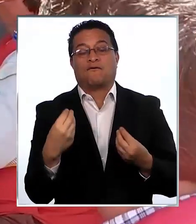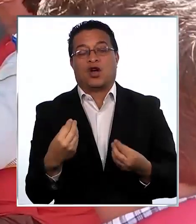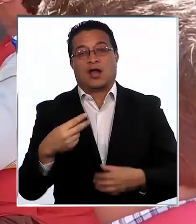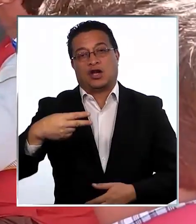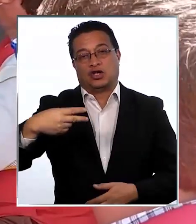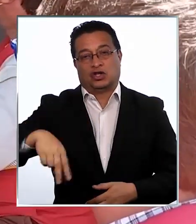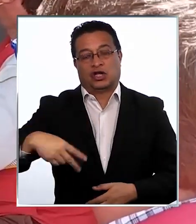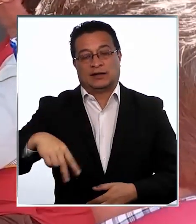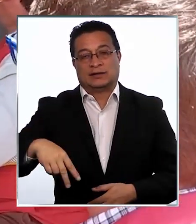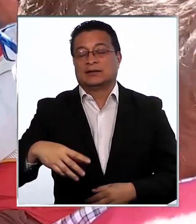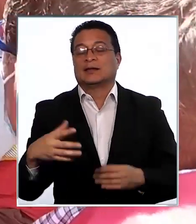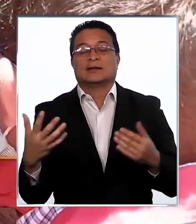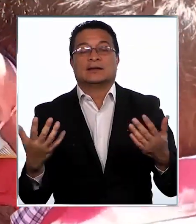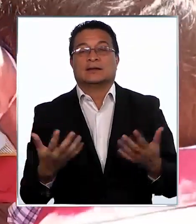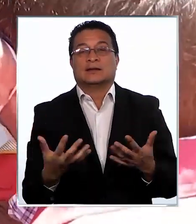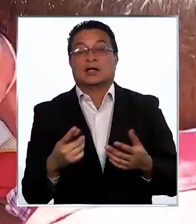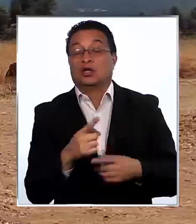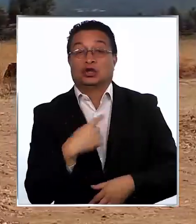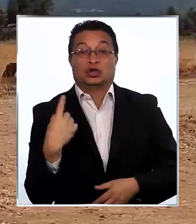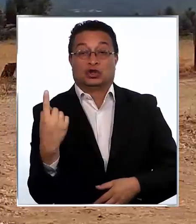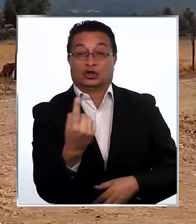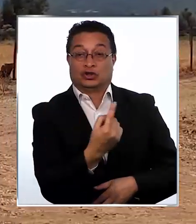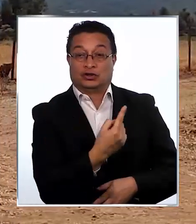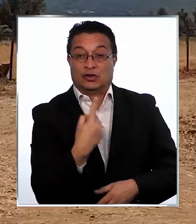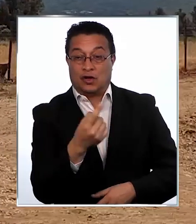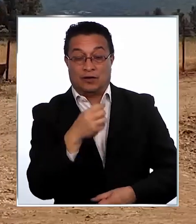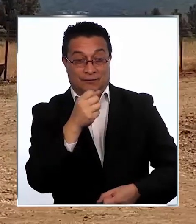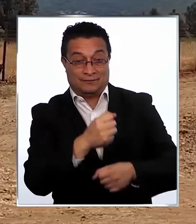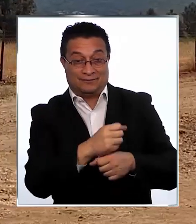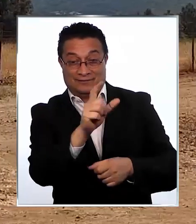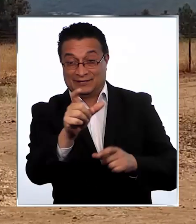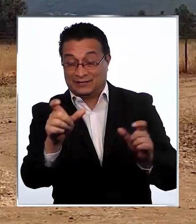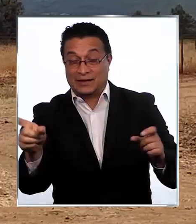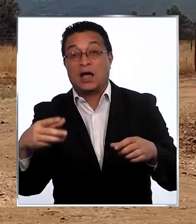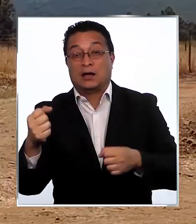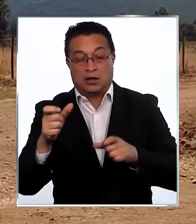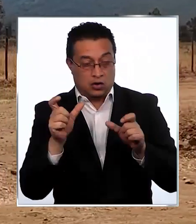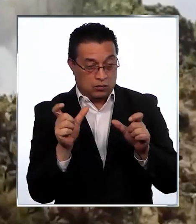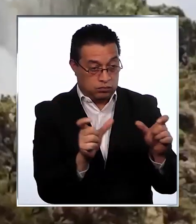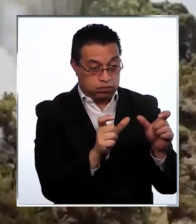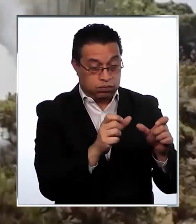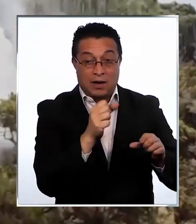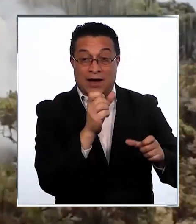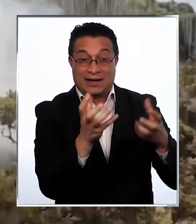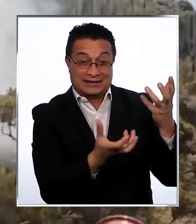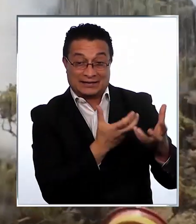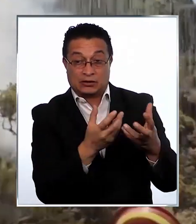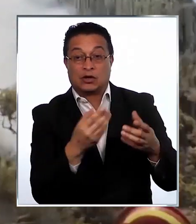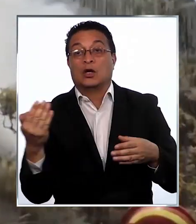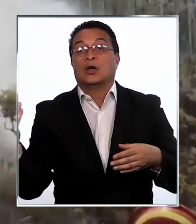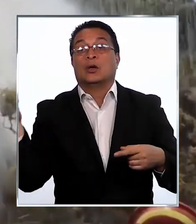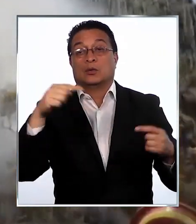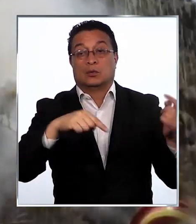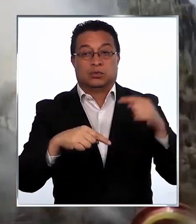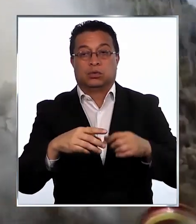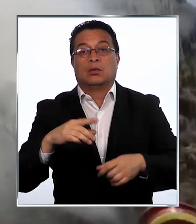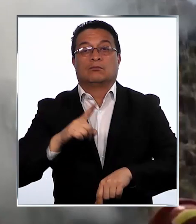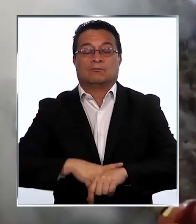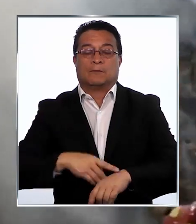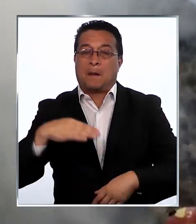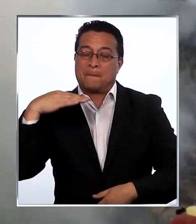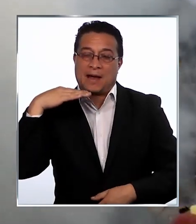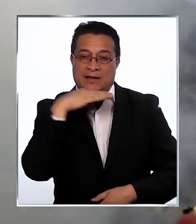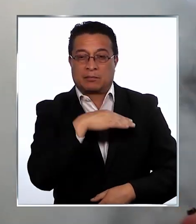buena noticia en el sentido que todos los actores que están llamados a controlar el incendio están llegando de forma más